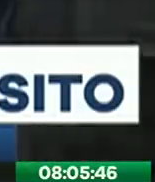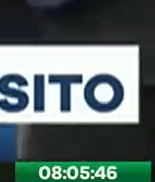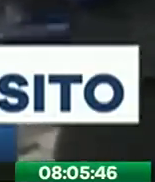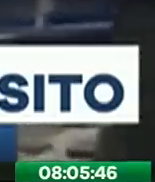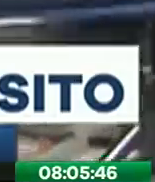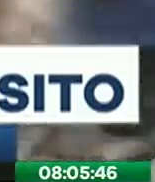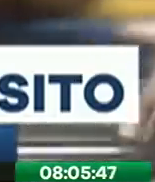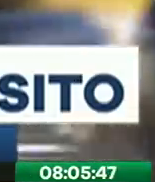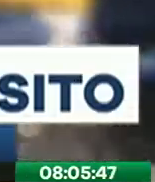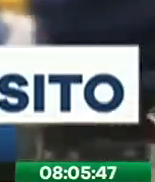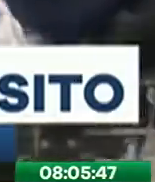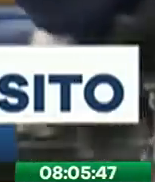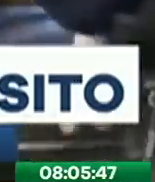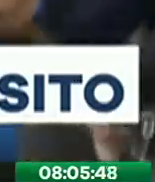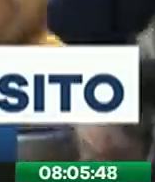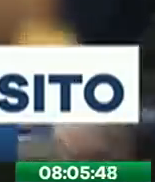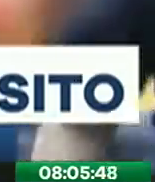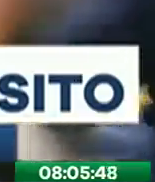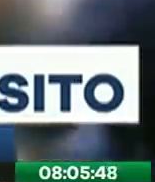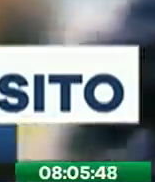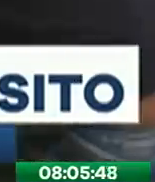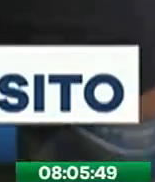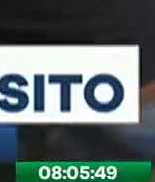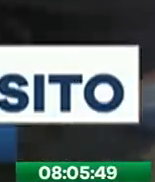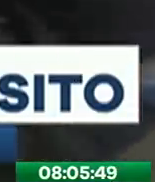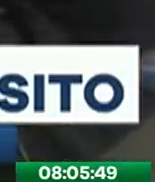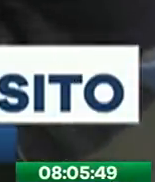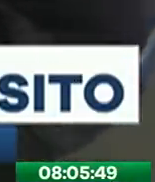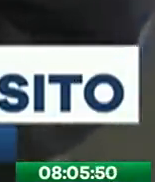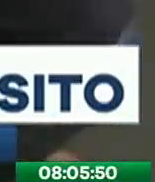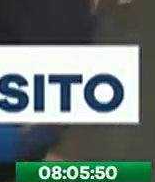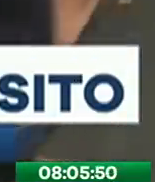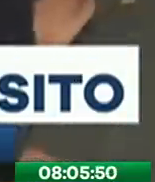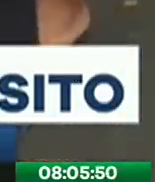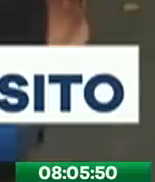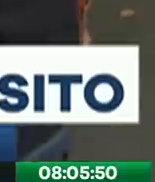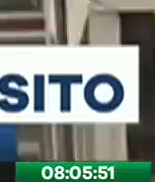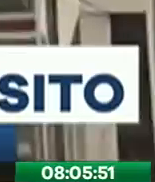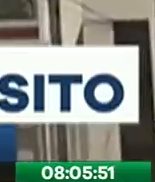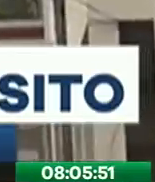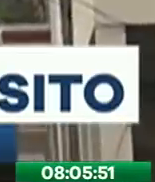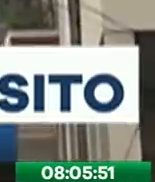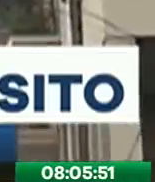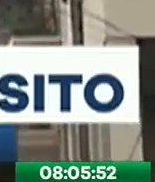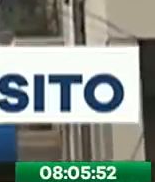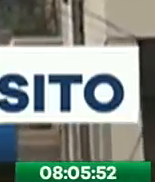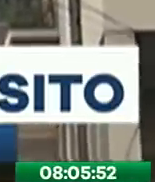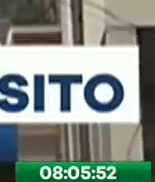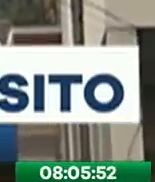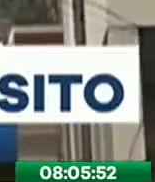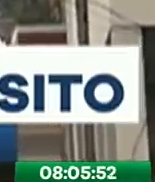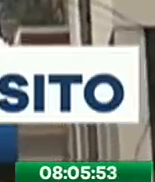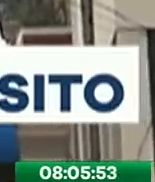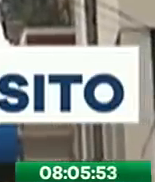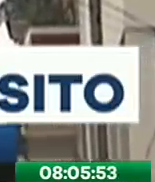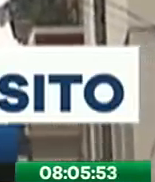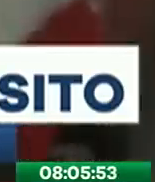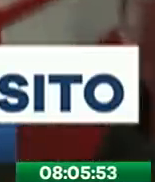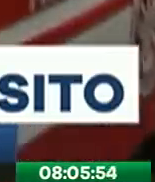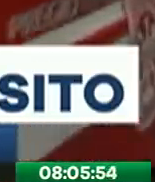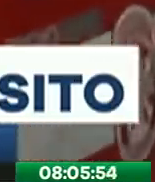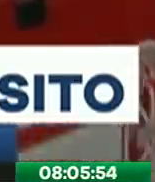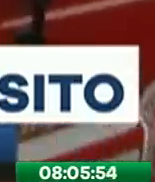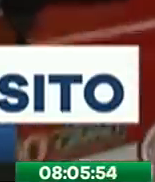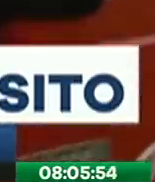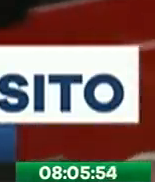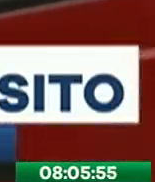ustedes. Dos personas resultaron heridas en un accidente de tránsito registrado en el centro sur de